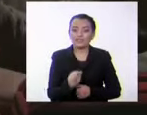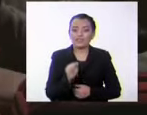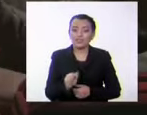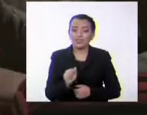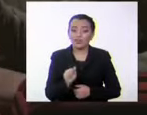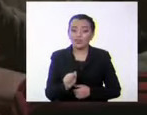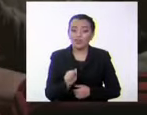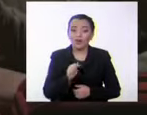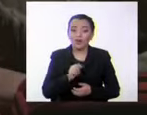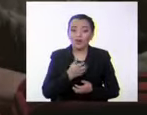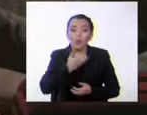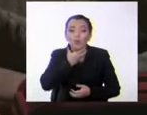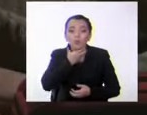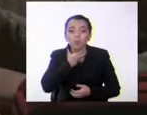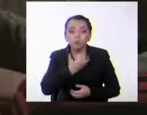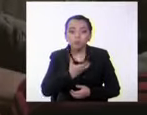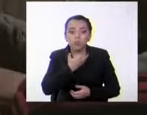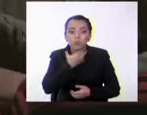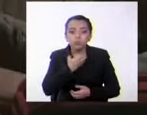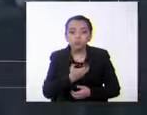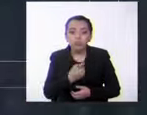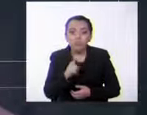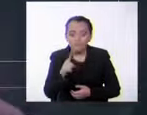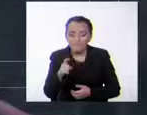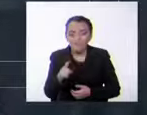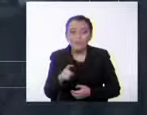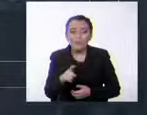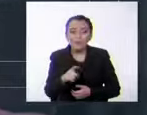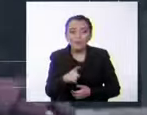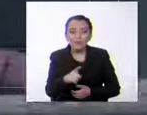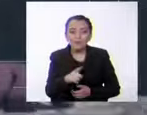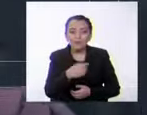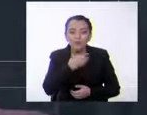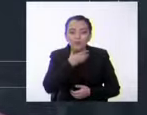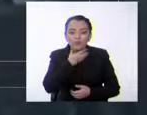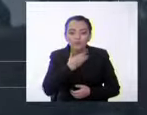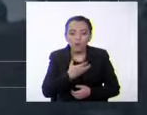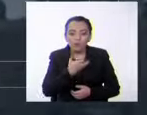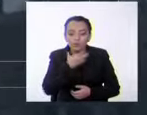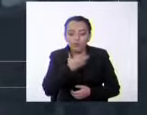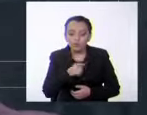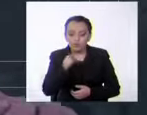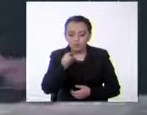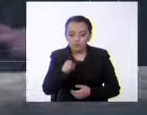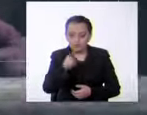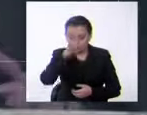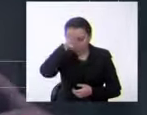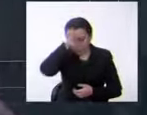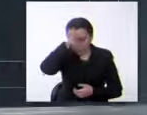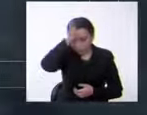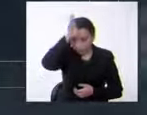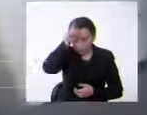renacuajos. En este momento vemos una lagartija celosa por aquí.